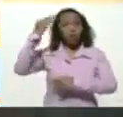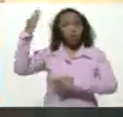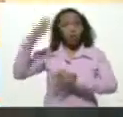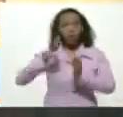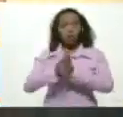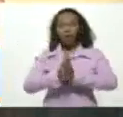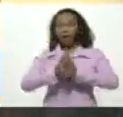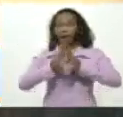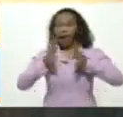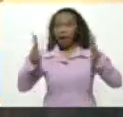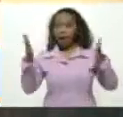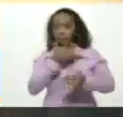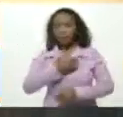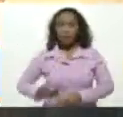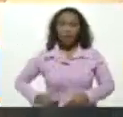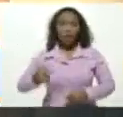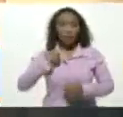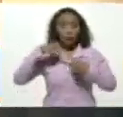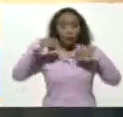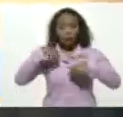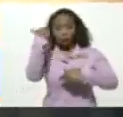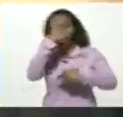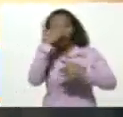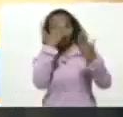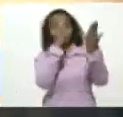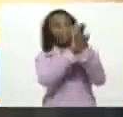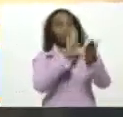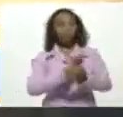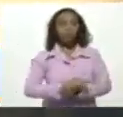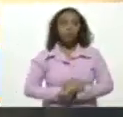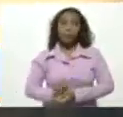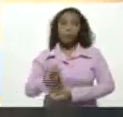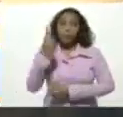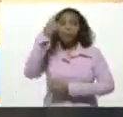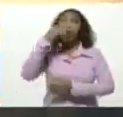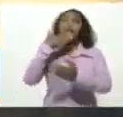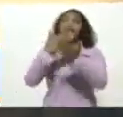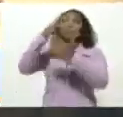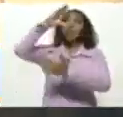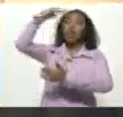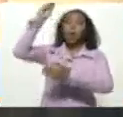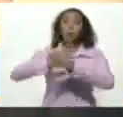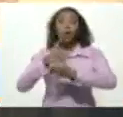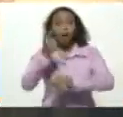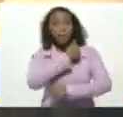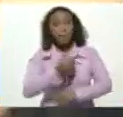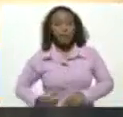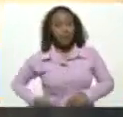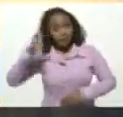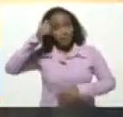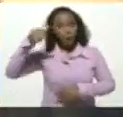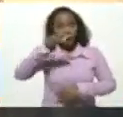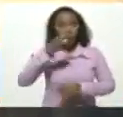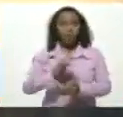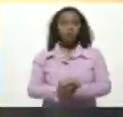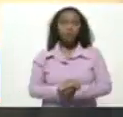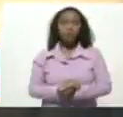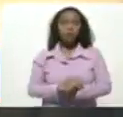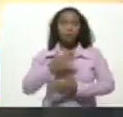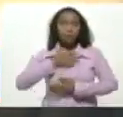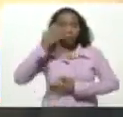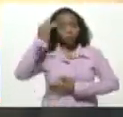grande, presidente. Y ahorita aquí cara a cara, como le digo, primero le doy gracias a Dios porque este es un presidente del pueblo y para el pueblo. Mi